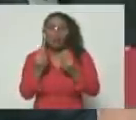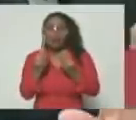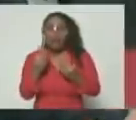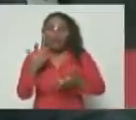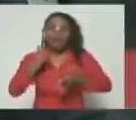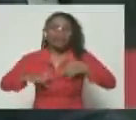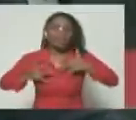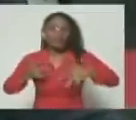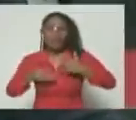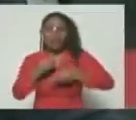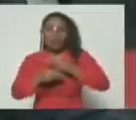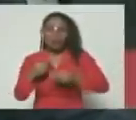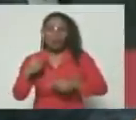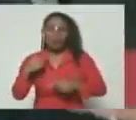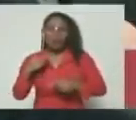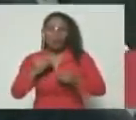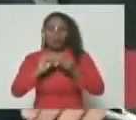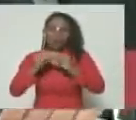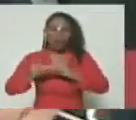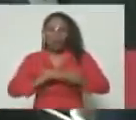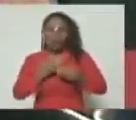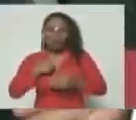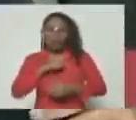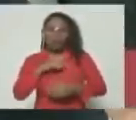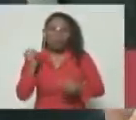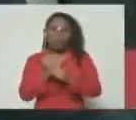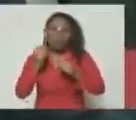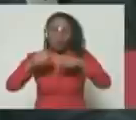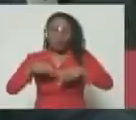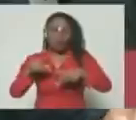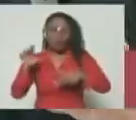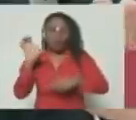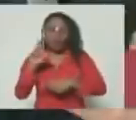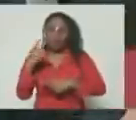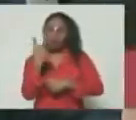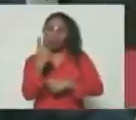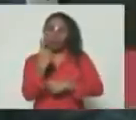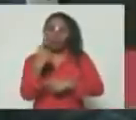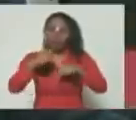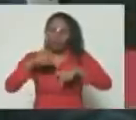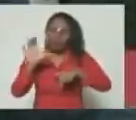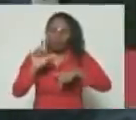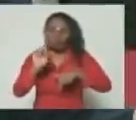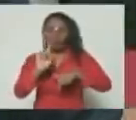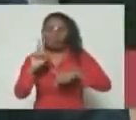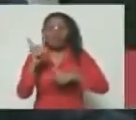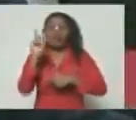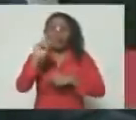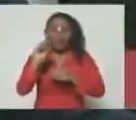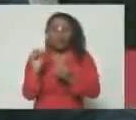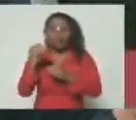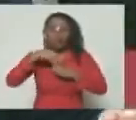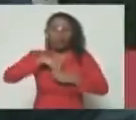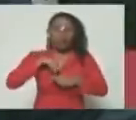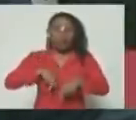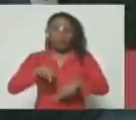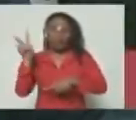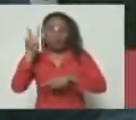hemos efectuado hasta ahora. No solamente en Caracas, sino en el interior de Venezuela hemos tenido la oportunidad. Se han